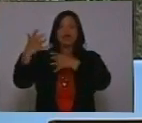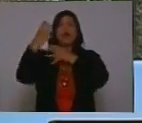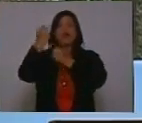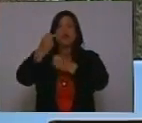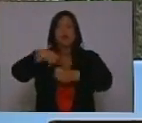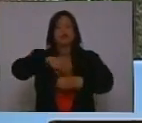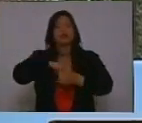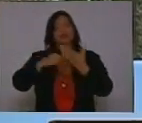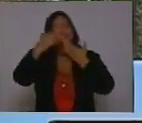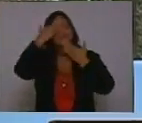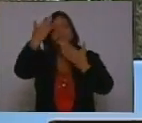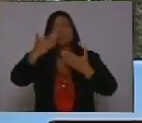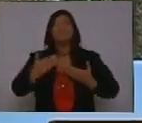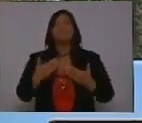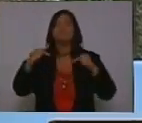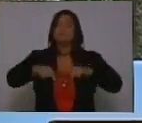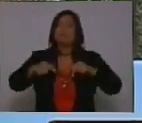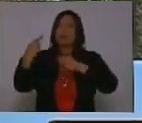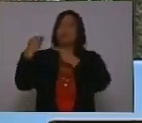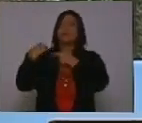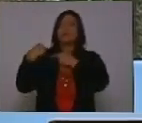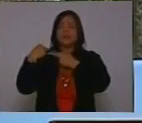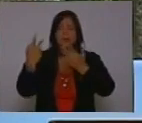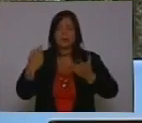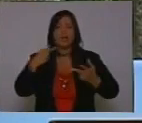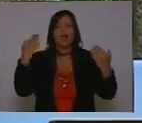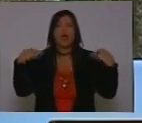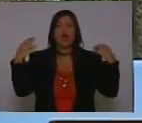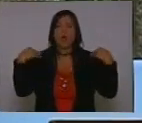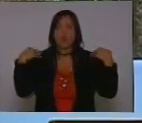nosotros. Y está esa responsabilidad en nuestros hombros